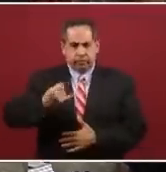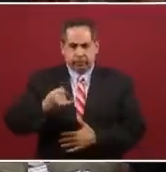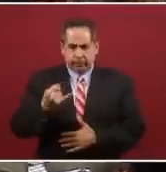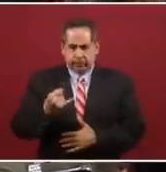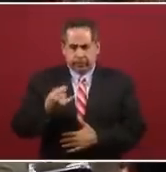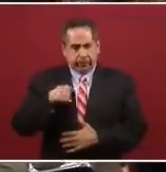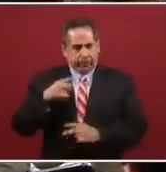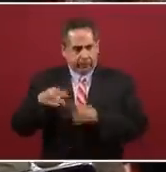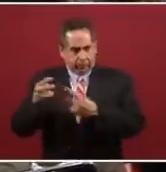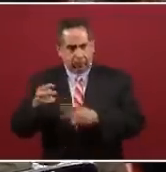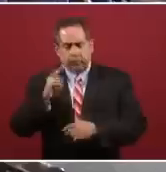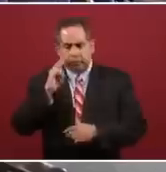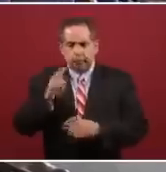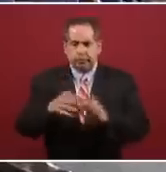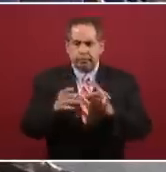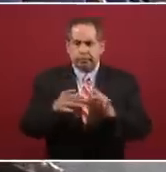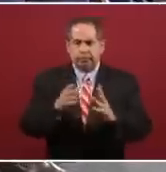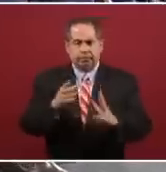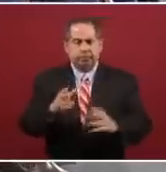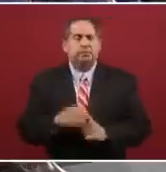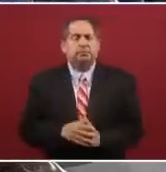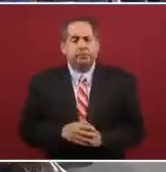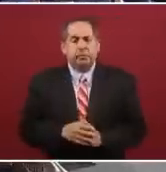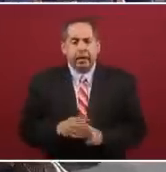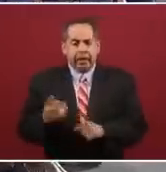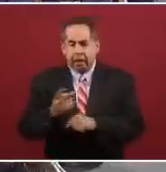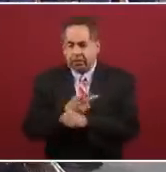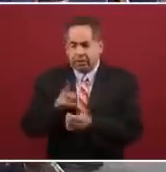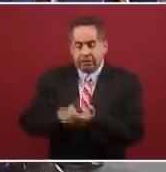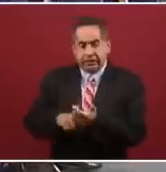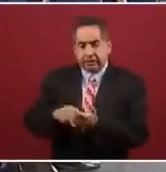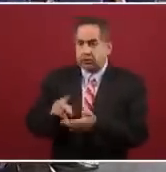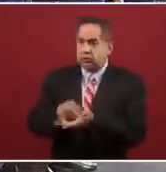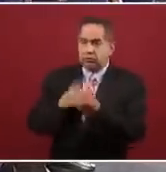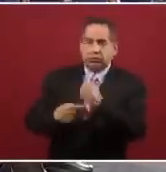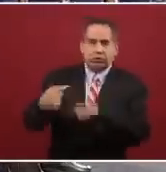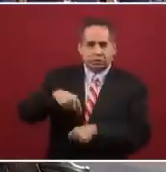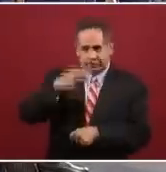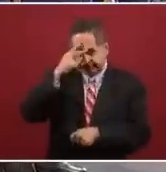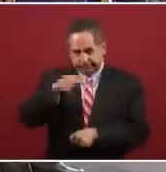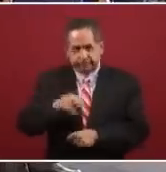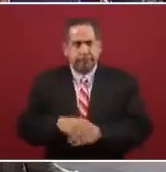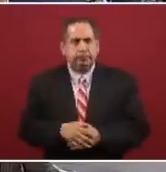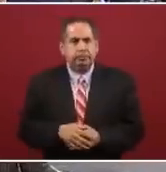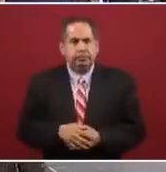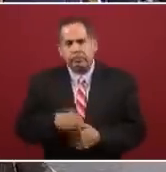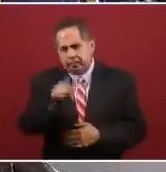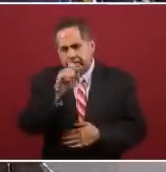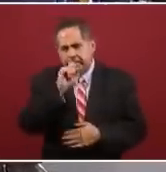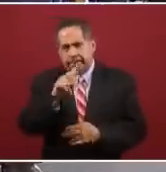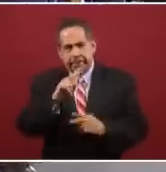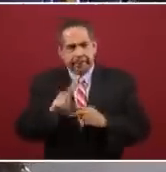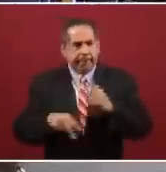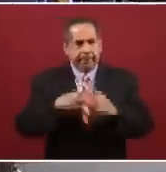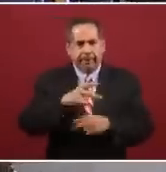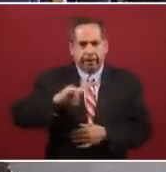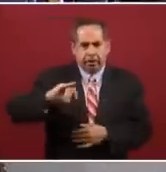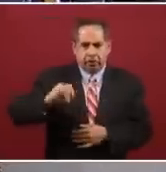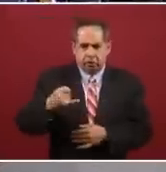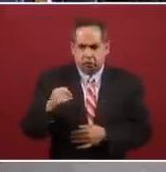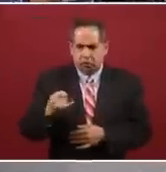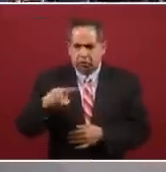plan Remain in México, ¿no? Usted también estuvo en Tijuana y dio un discurso